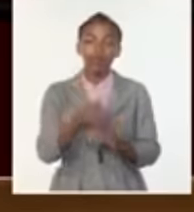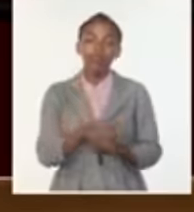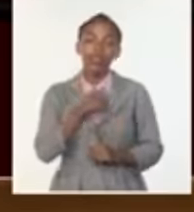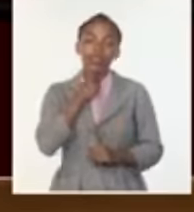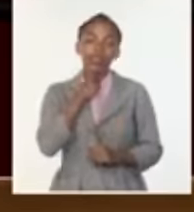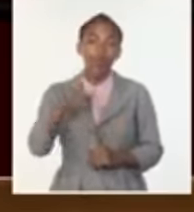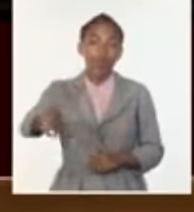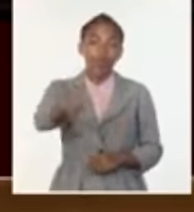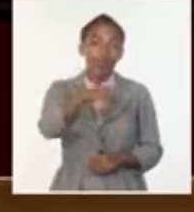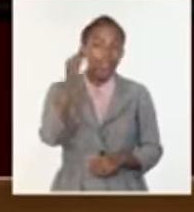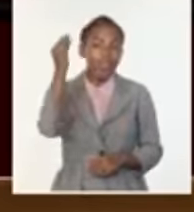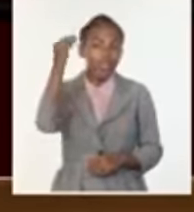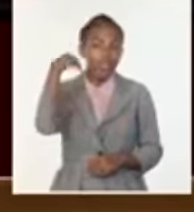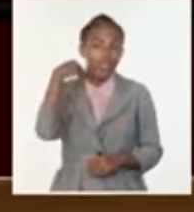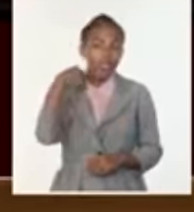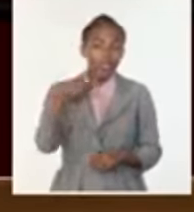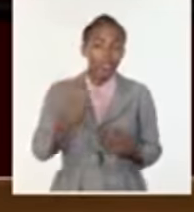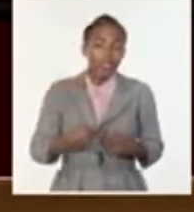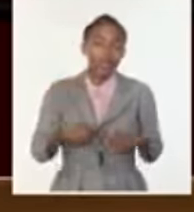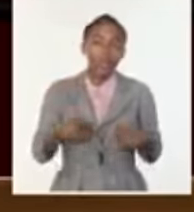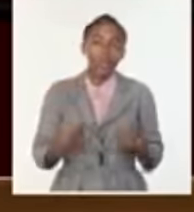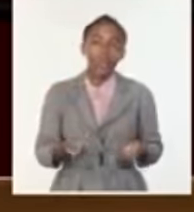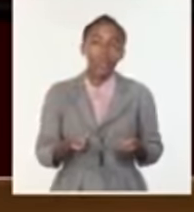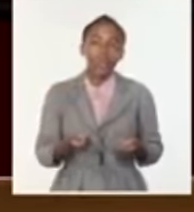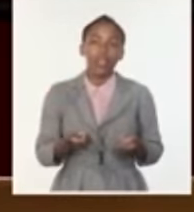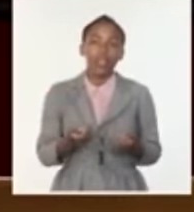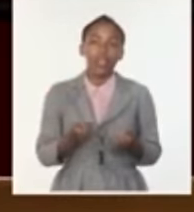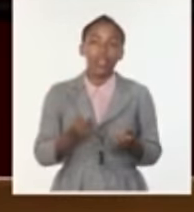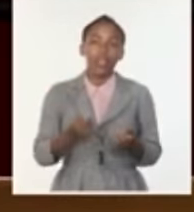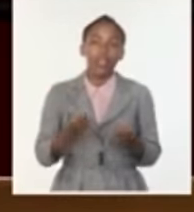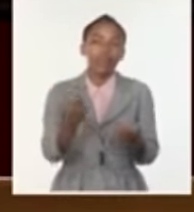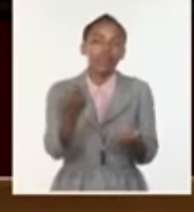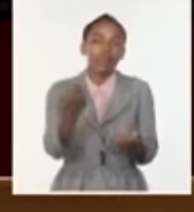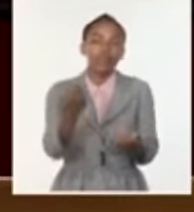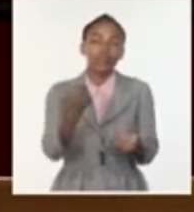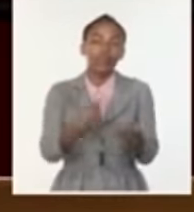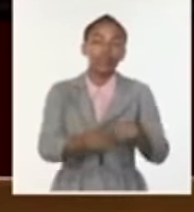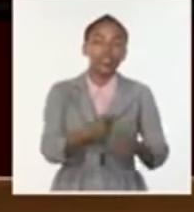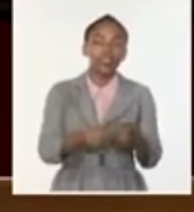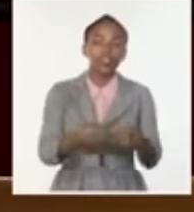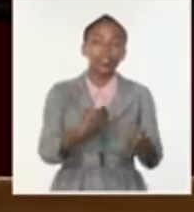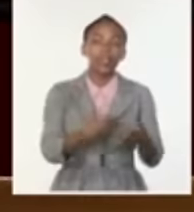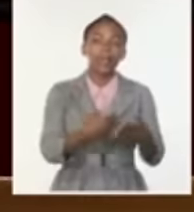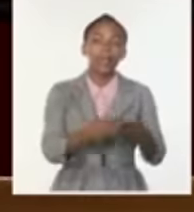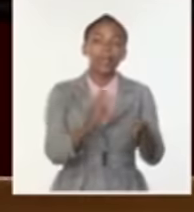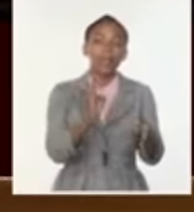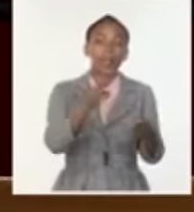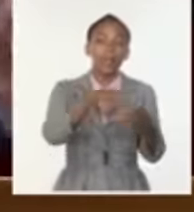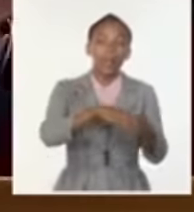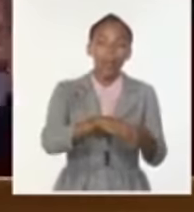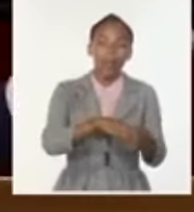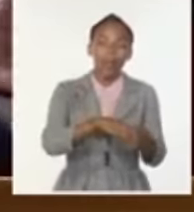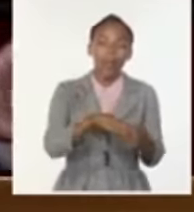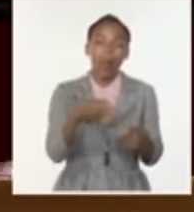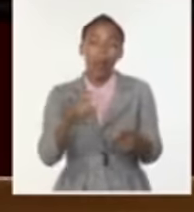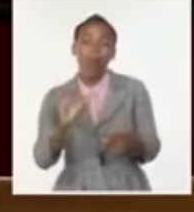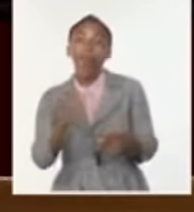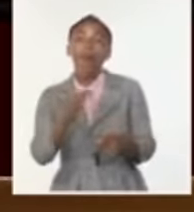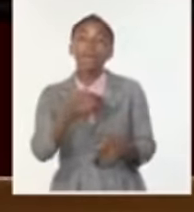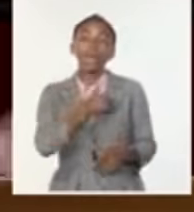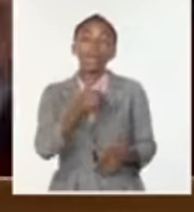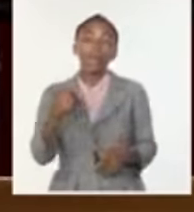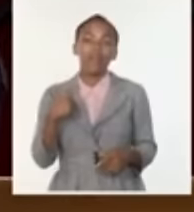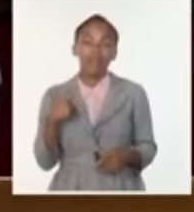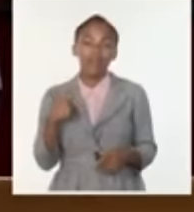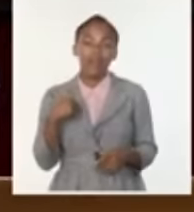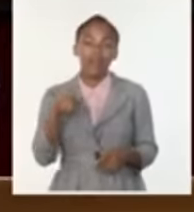de las actividades, de los ingresos de muchas MIPYMES de forma de gestión no estatal, son provenientes del